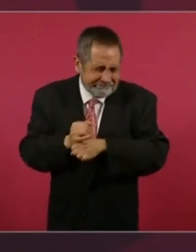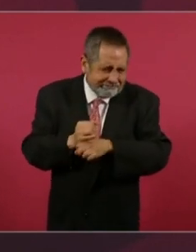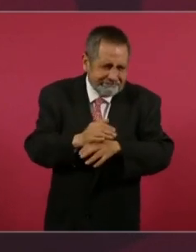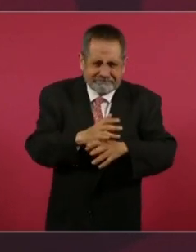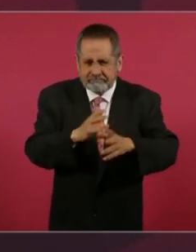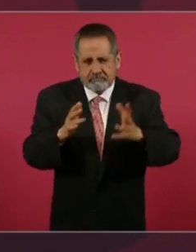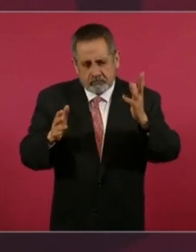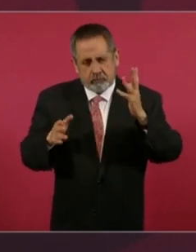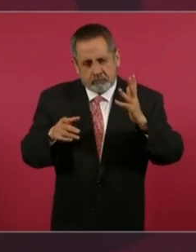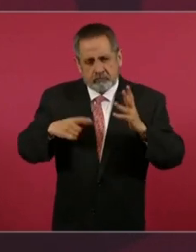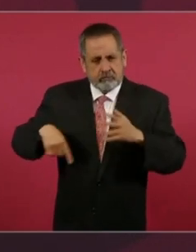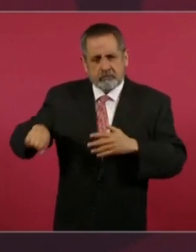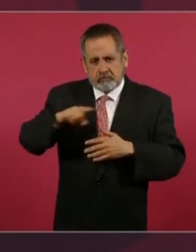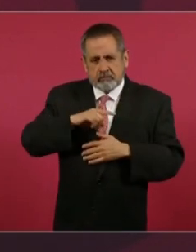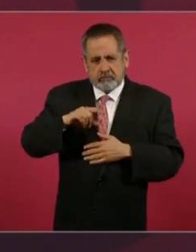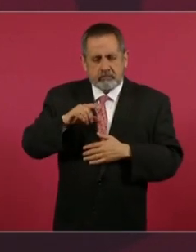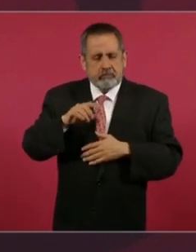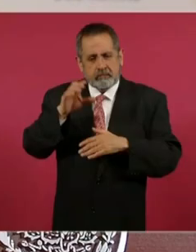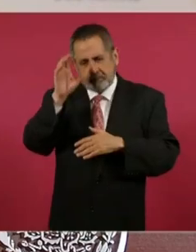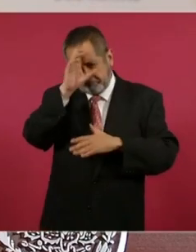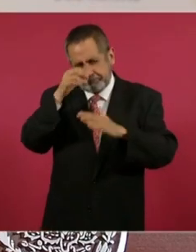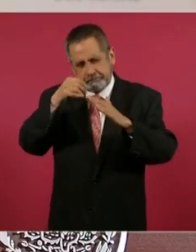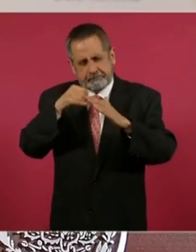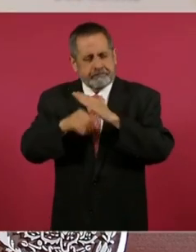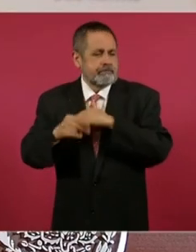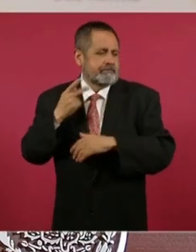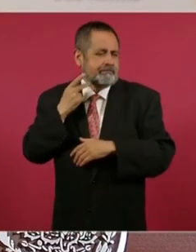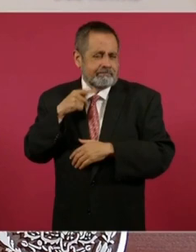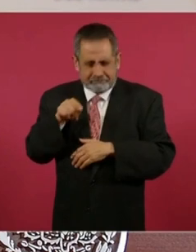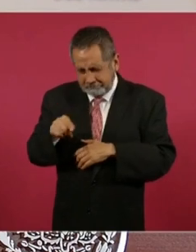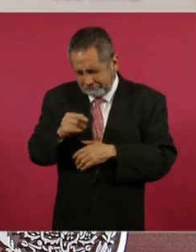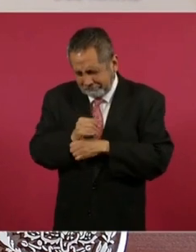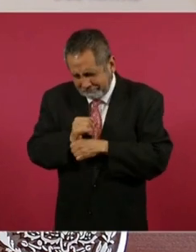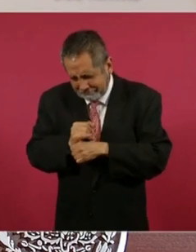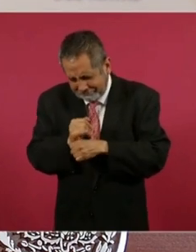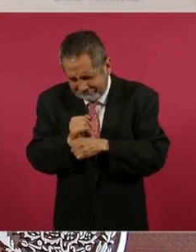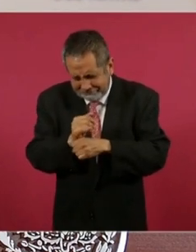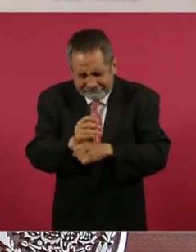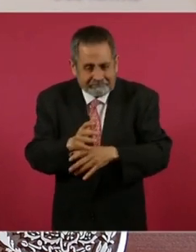de la ciencia política, de la sociología,